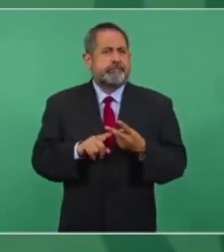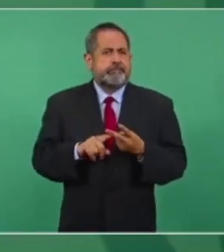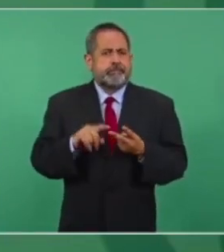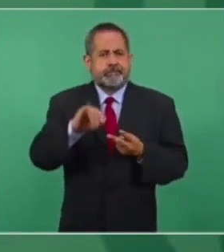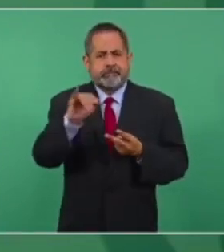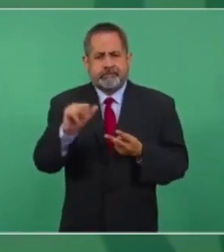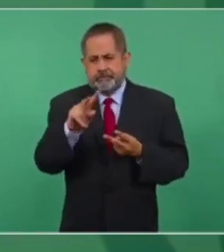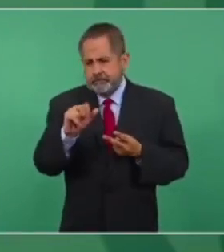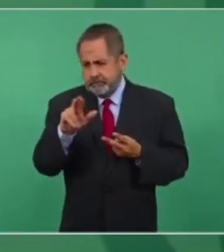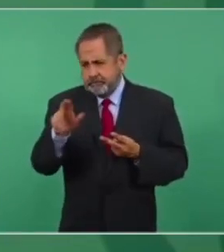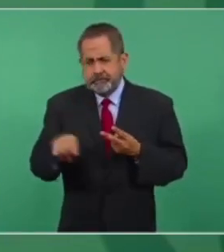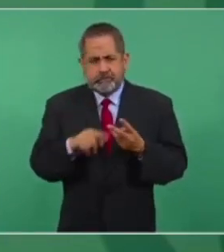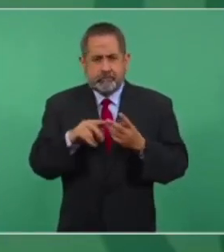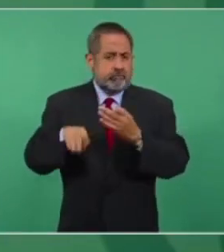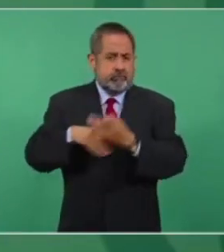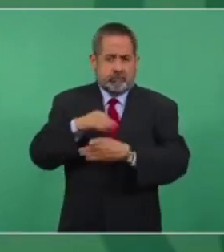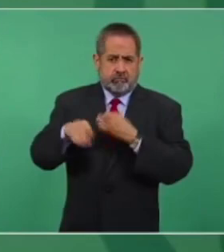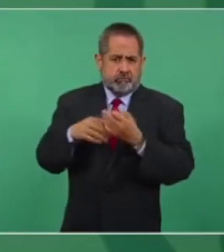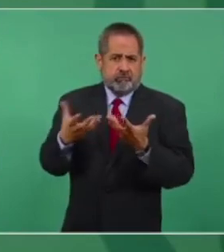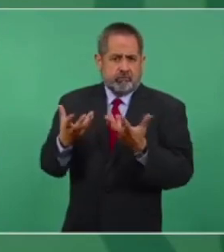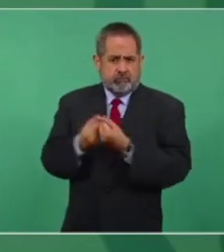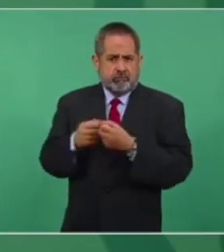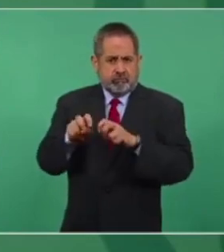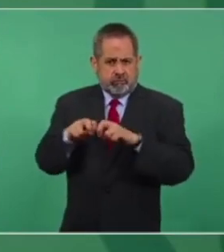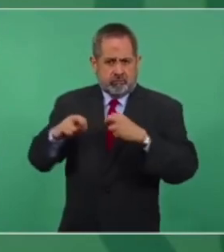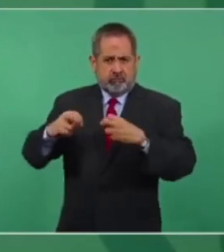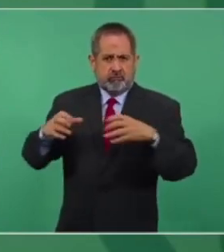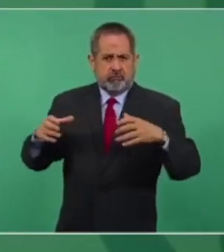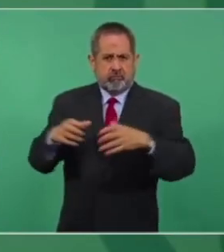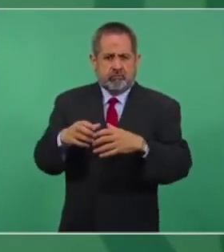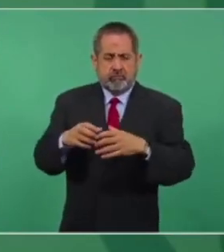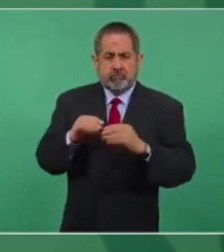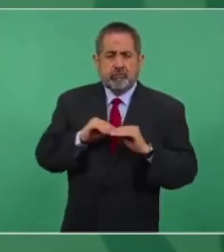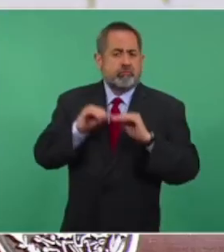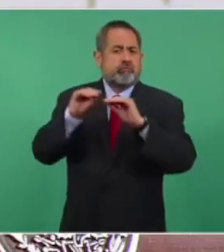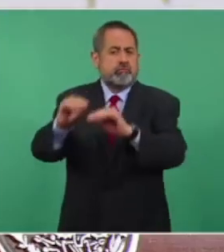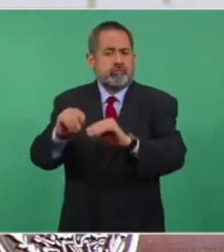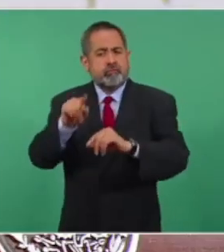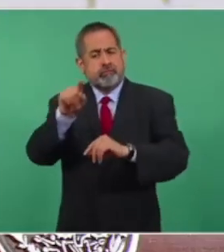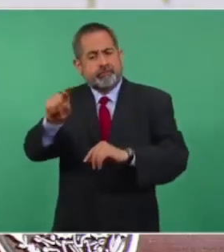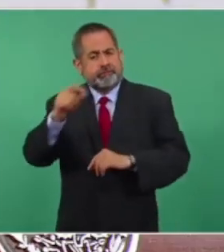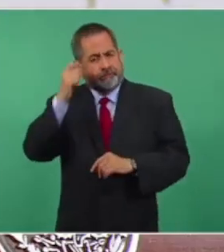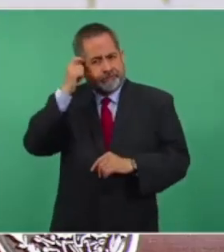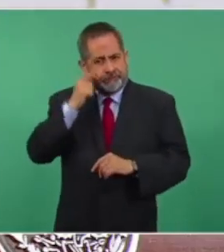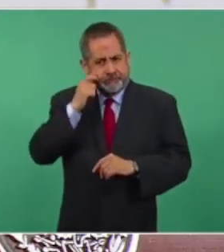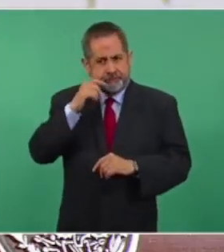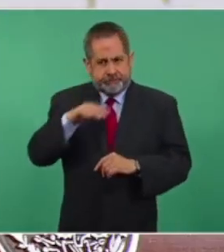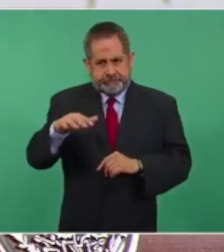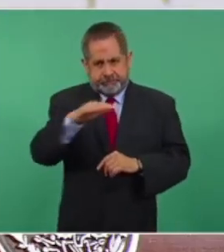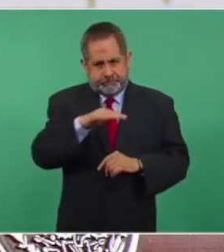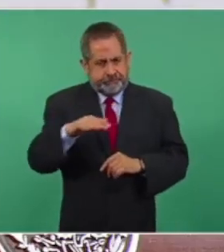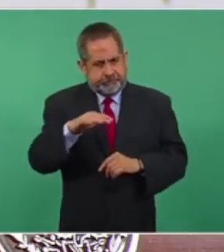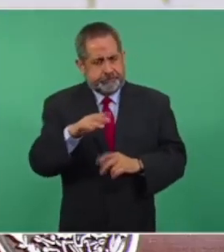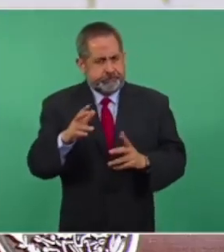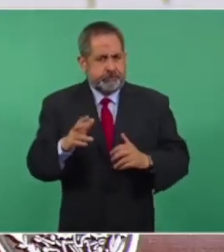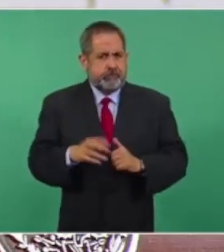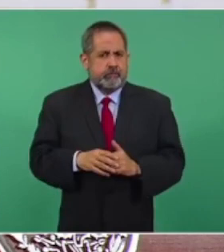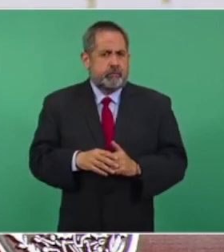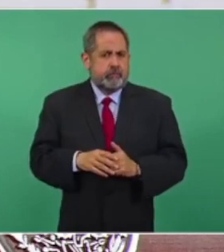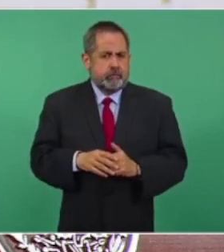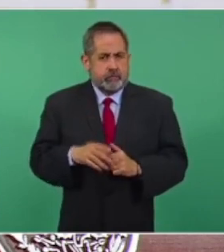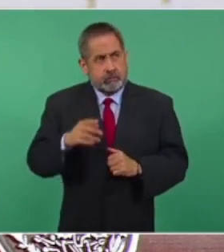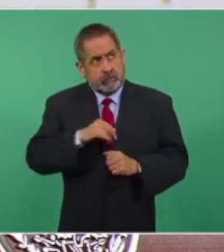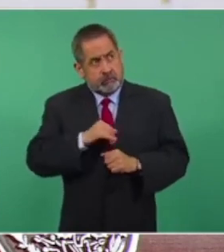Javier May y todos los del Gabinete de Bienestar. Vamos a la montaña de Guerrero y